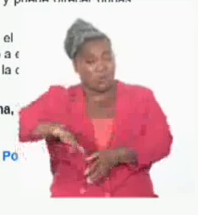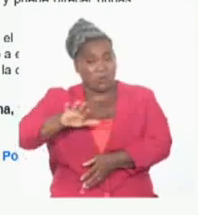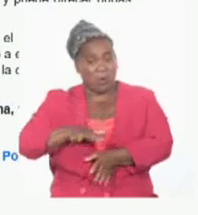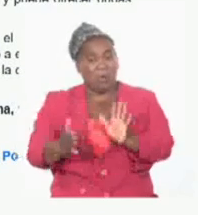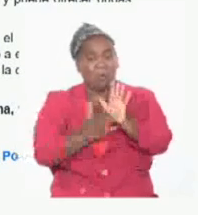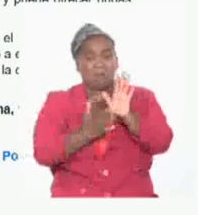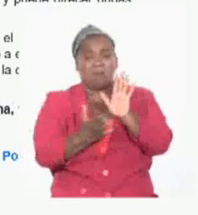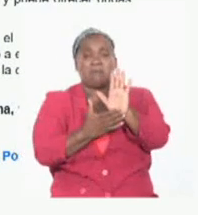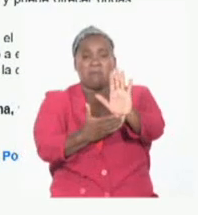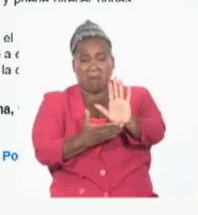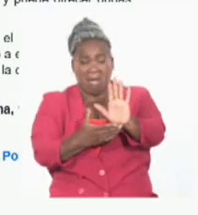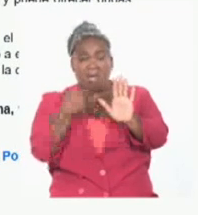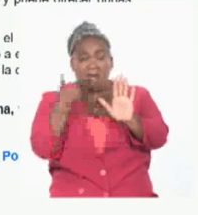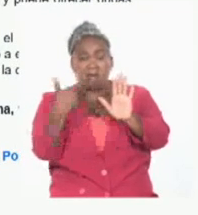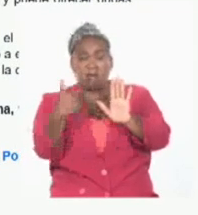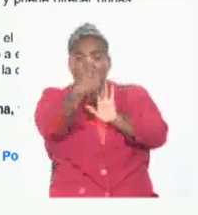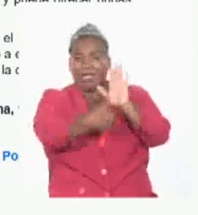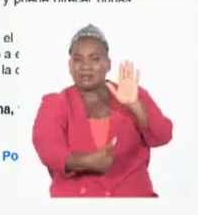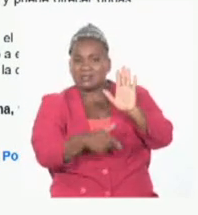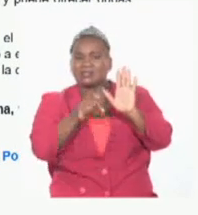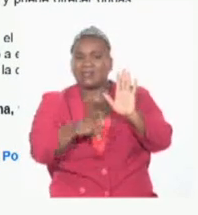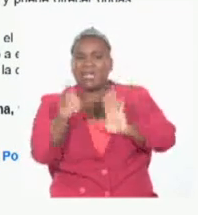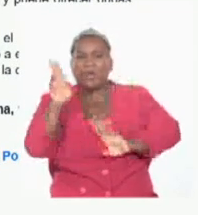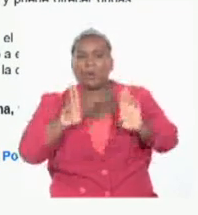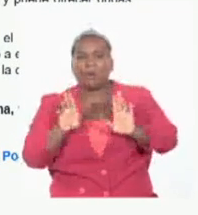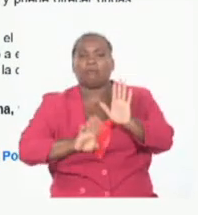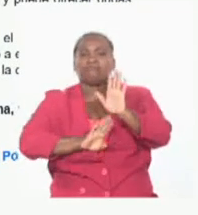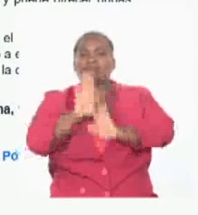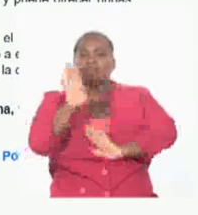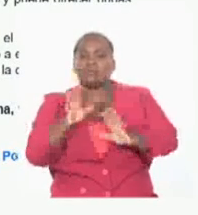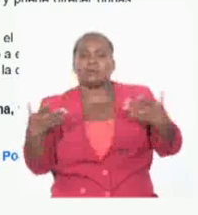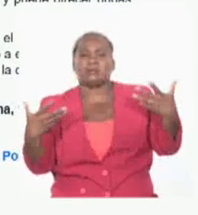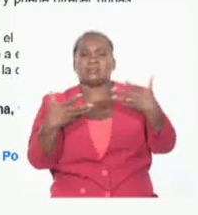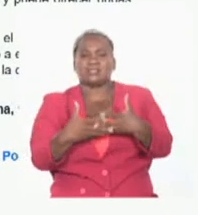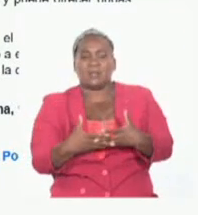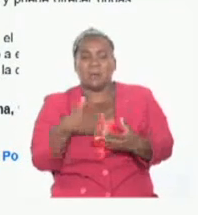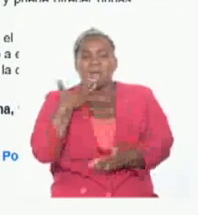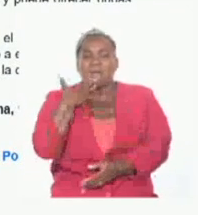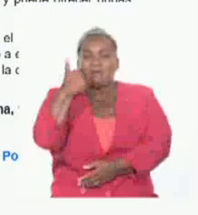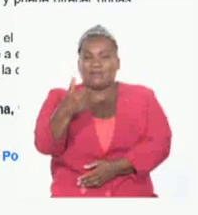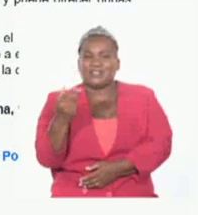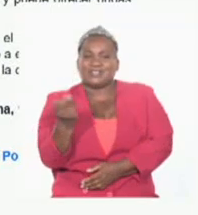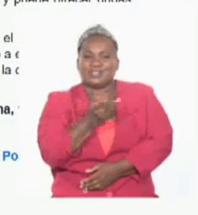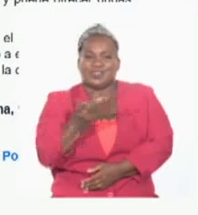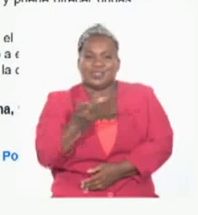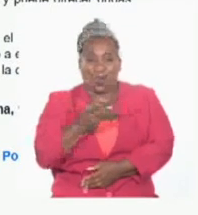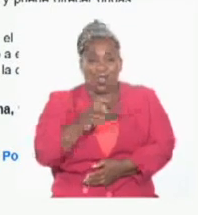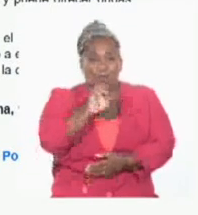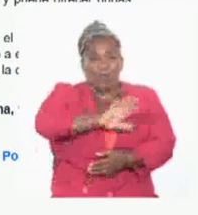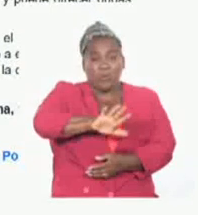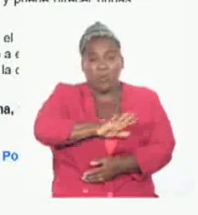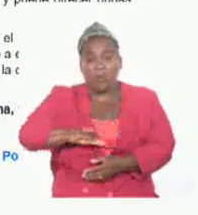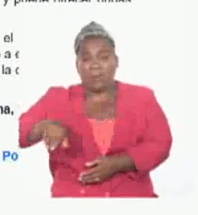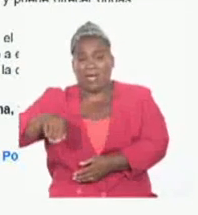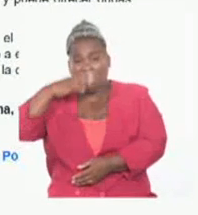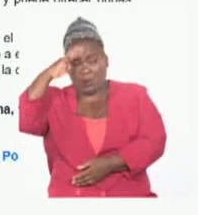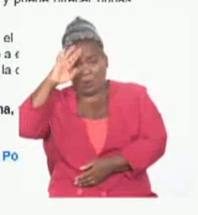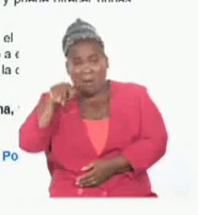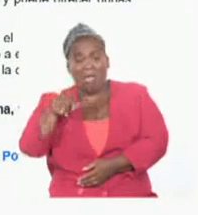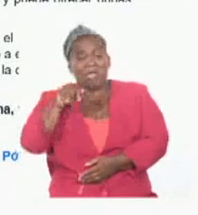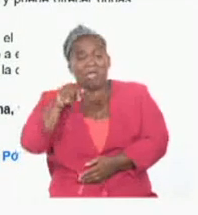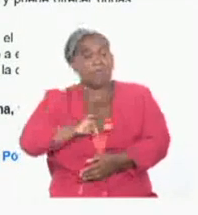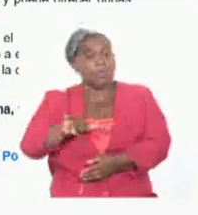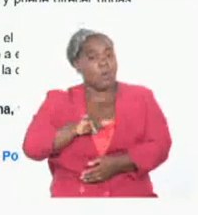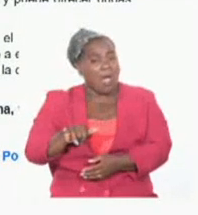del Acuerdo de Diálogo Político y Cooperación para avanzar en el desarrollo de relaciones en beneficio mutuo, como la ineficacia de posiciones unilaterales